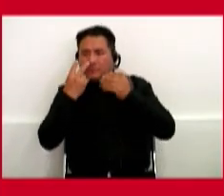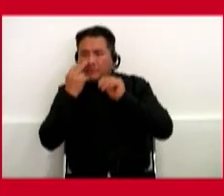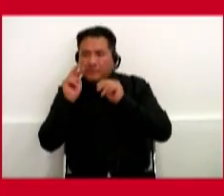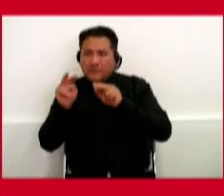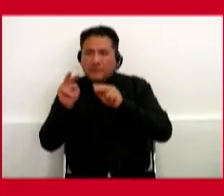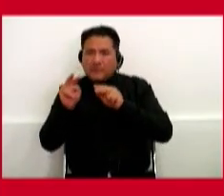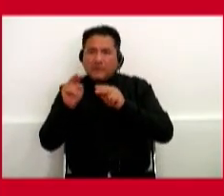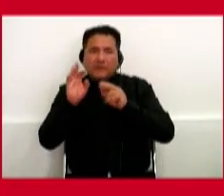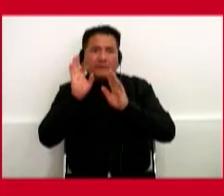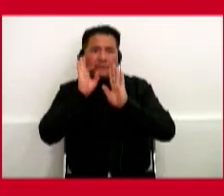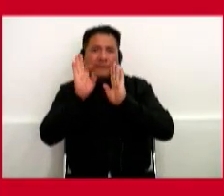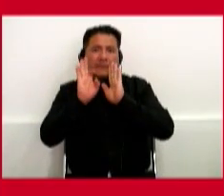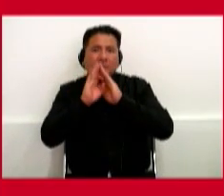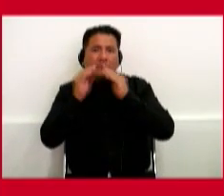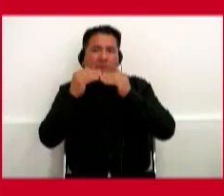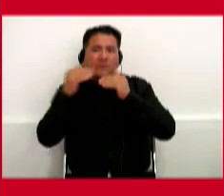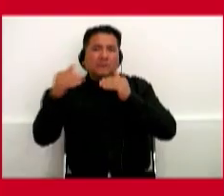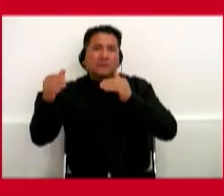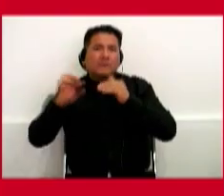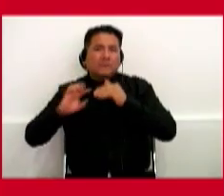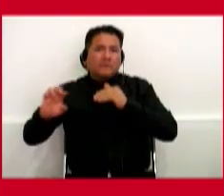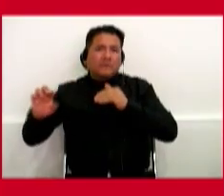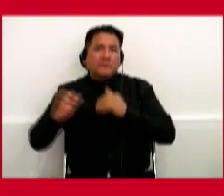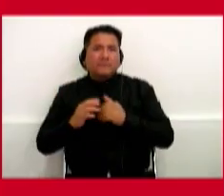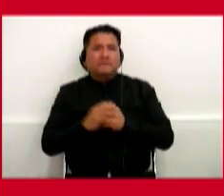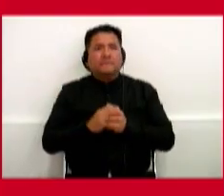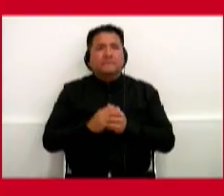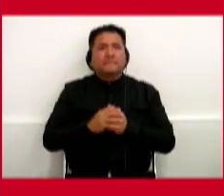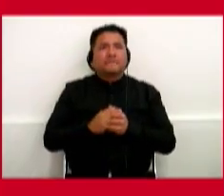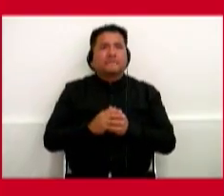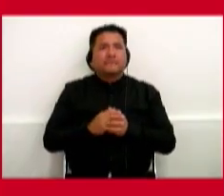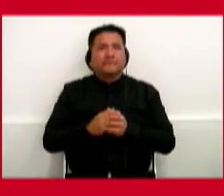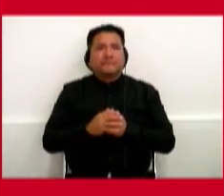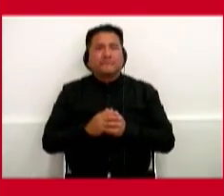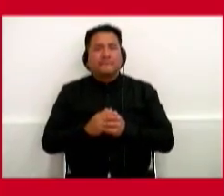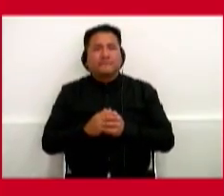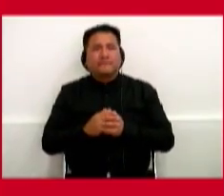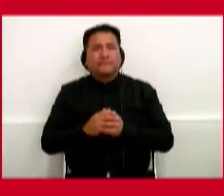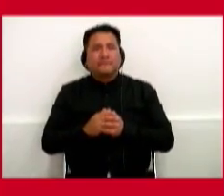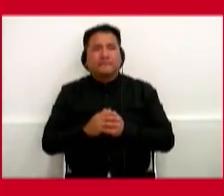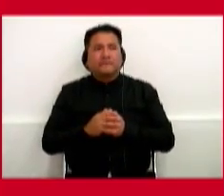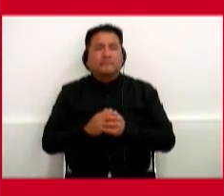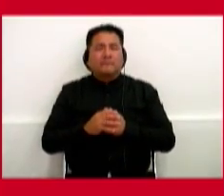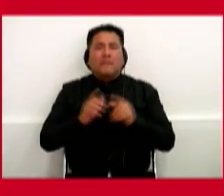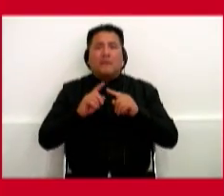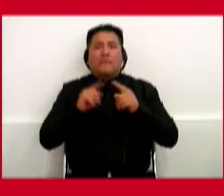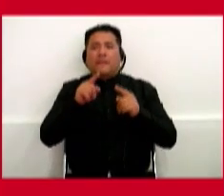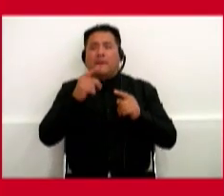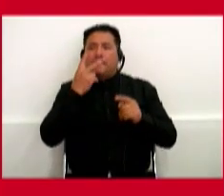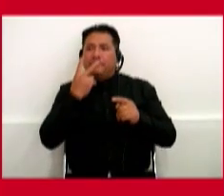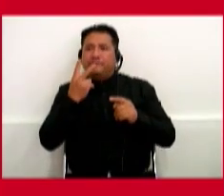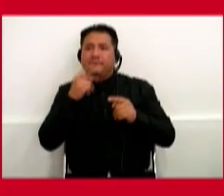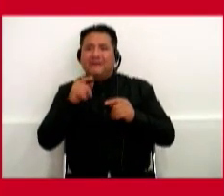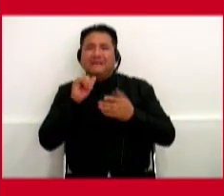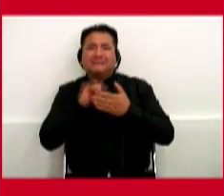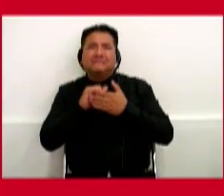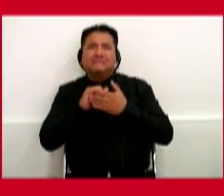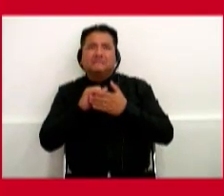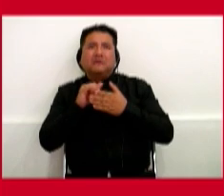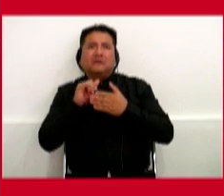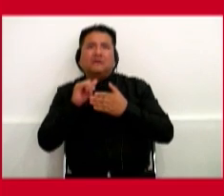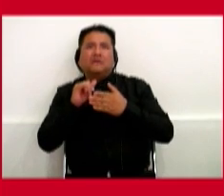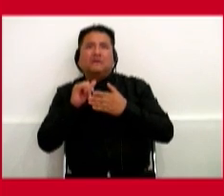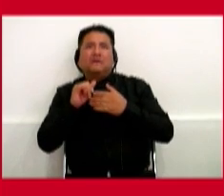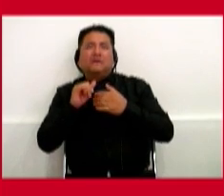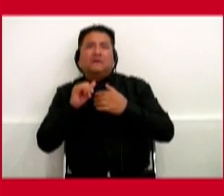el típico primario y secundario que uno está acostumbrado a ver, por ejemplo, en Cerro Lindo acá en Perú, sino que más bien es un concepto bastante especial en la vertical, dado el